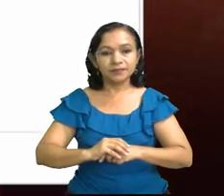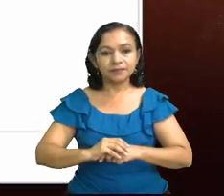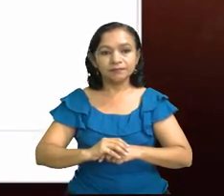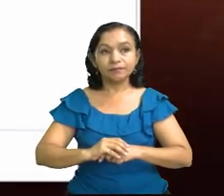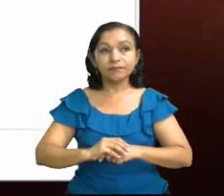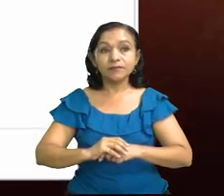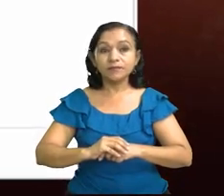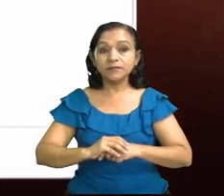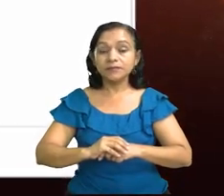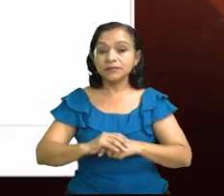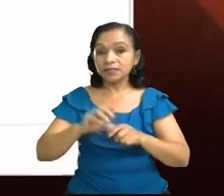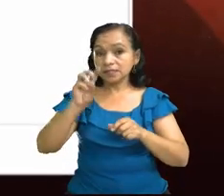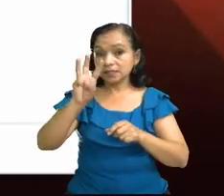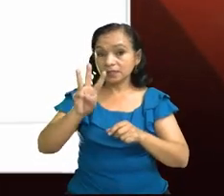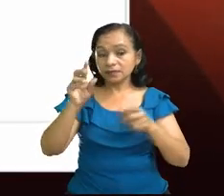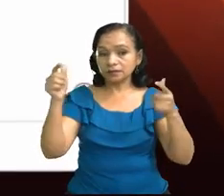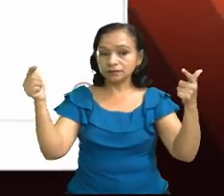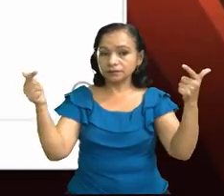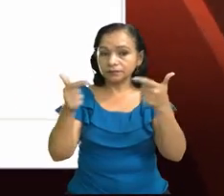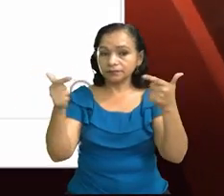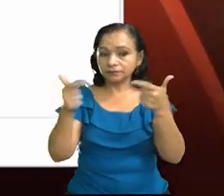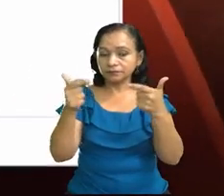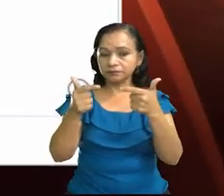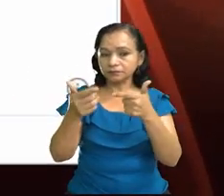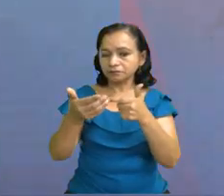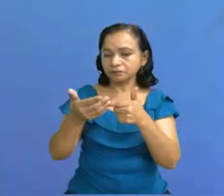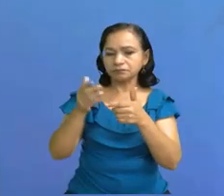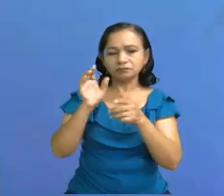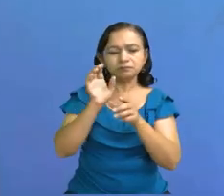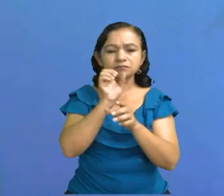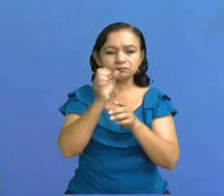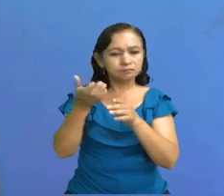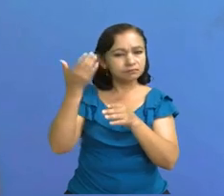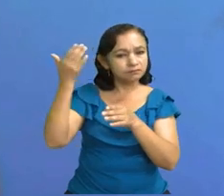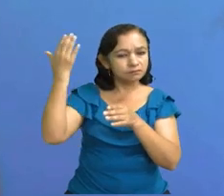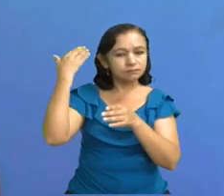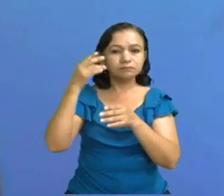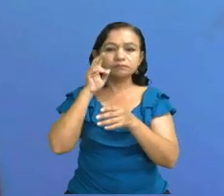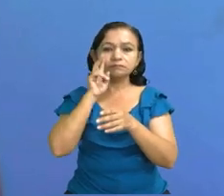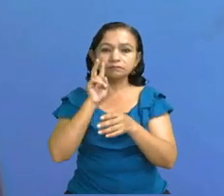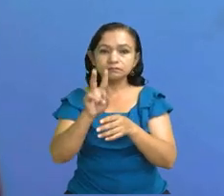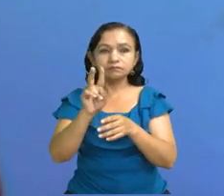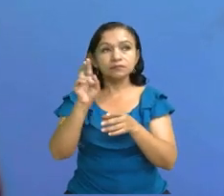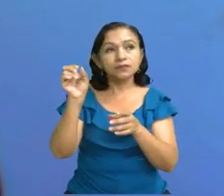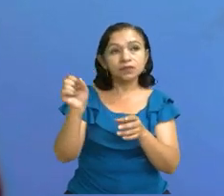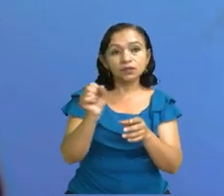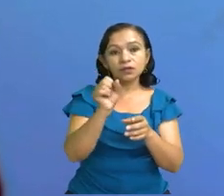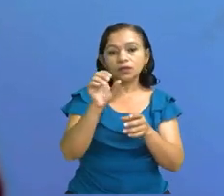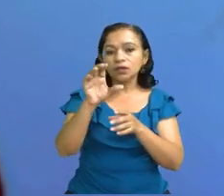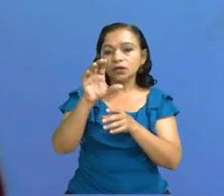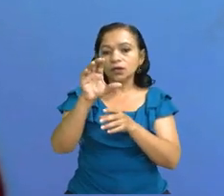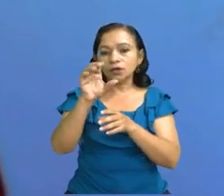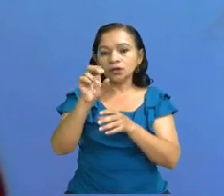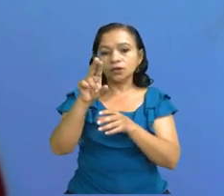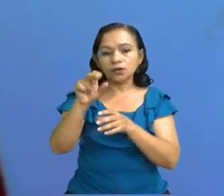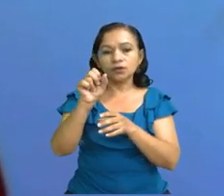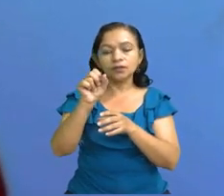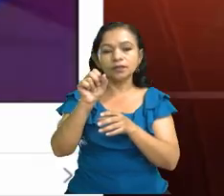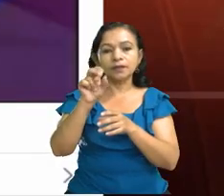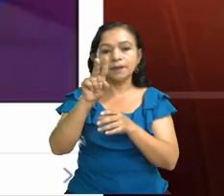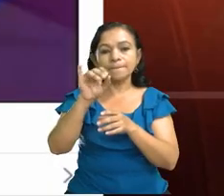El inicio de la Tercera Guerra Mundial es cosa del pasado en las redes sociales con la aparición del coronavirus en China